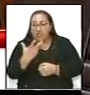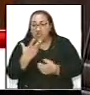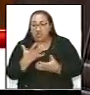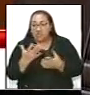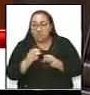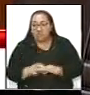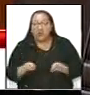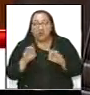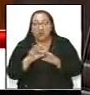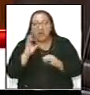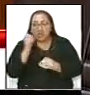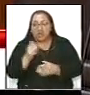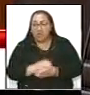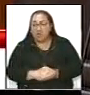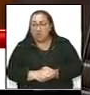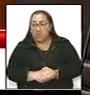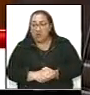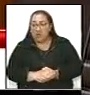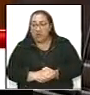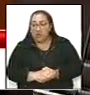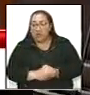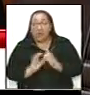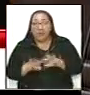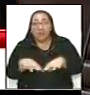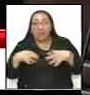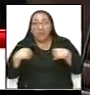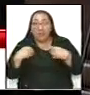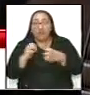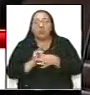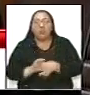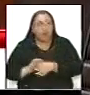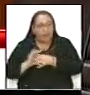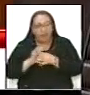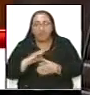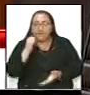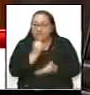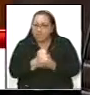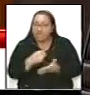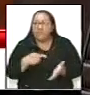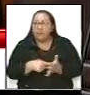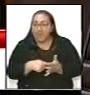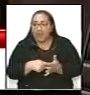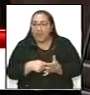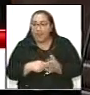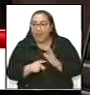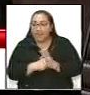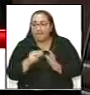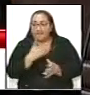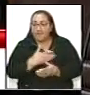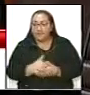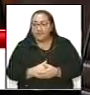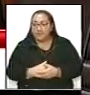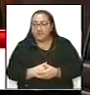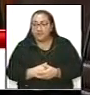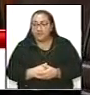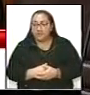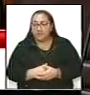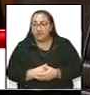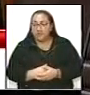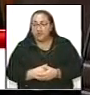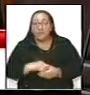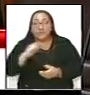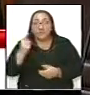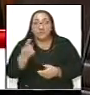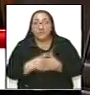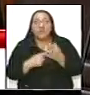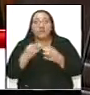razones por las cuales creo que el hemiciclo debería por unanimidad aprobar esta ley, presidente. En primer lugar, el